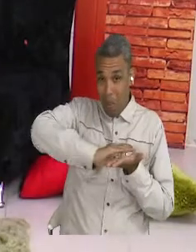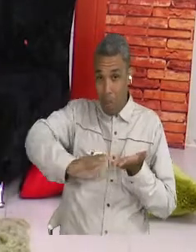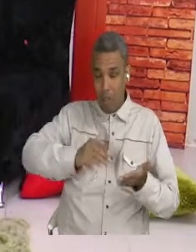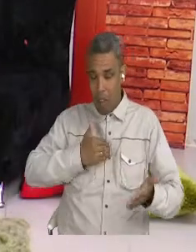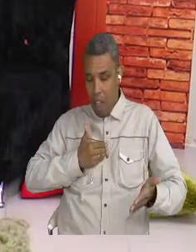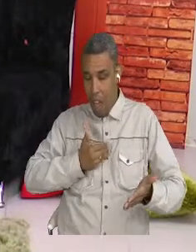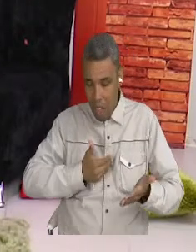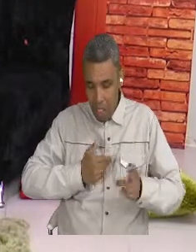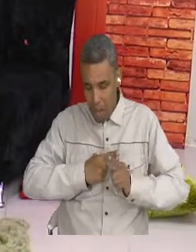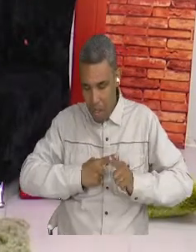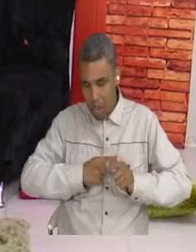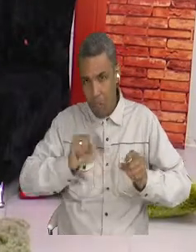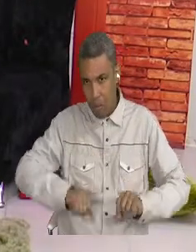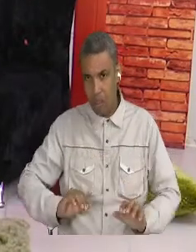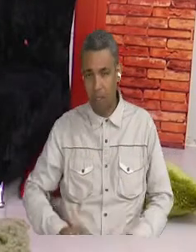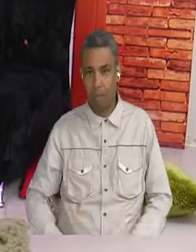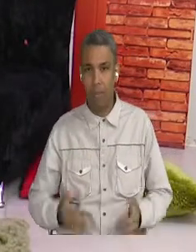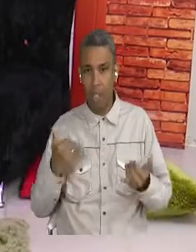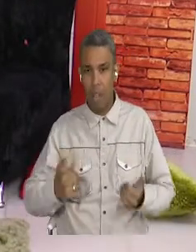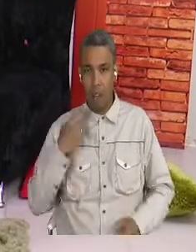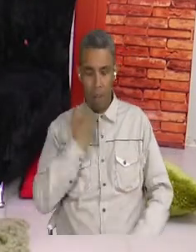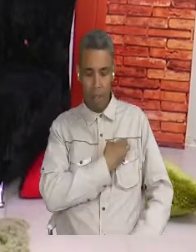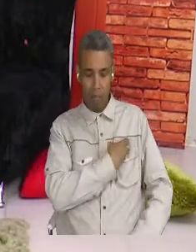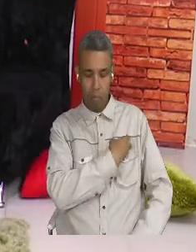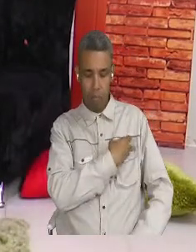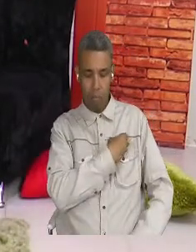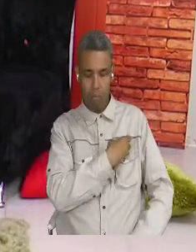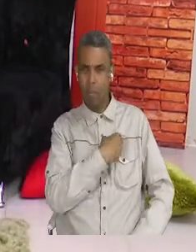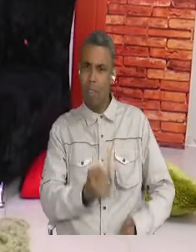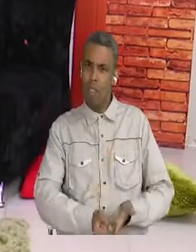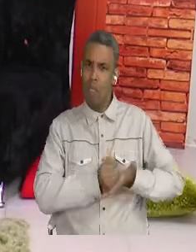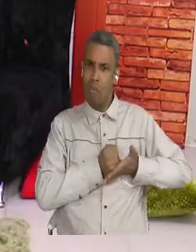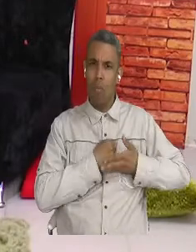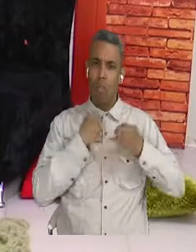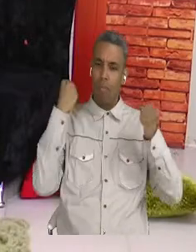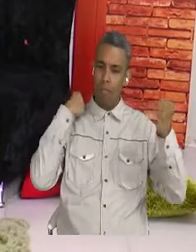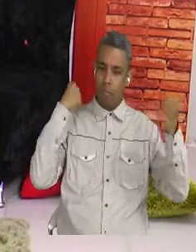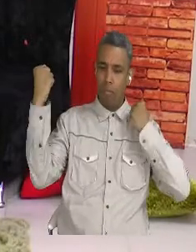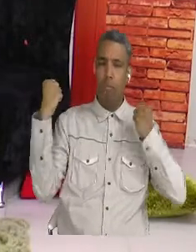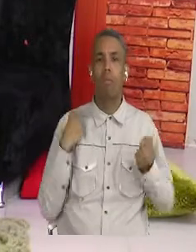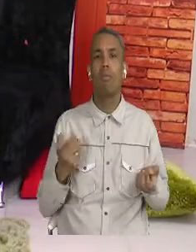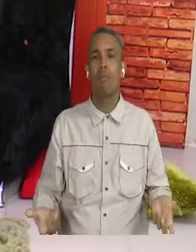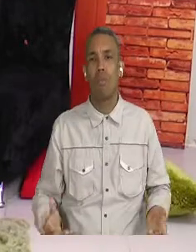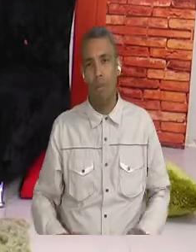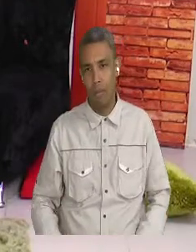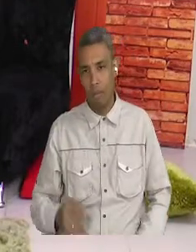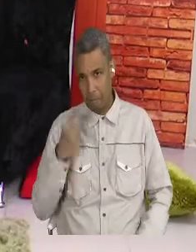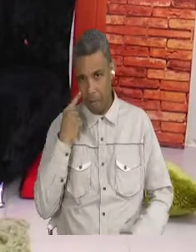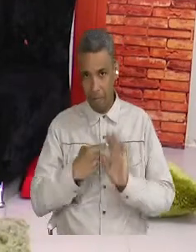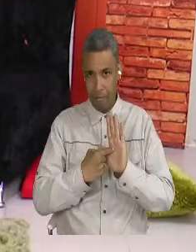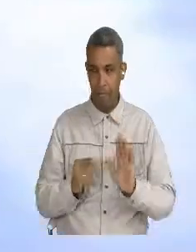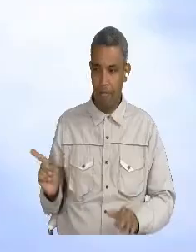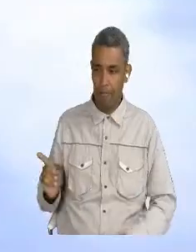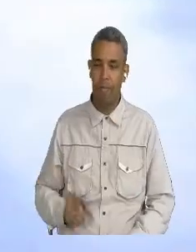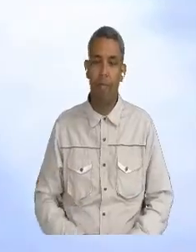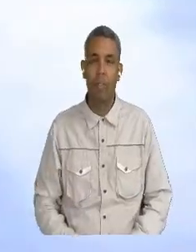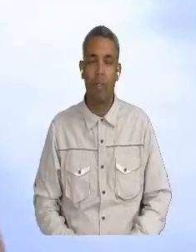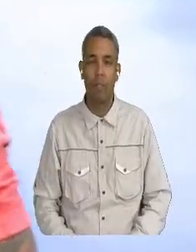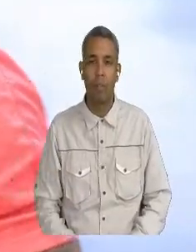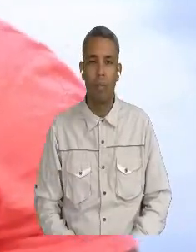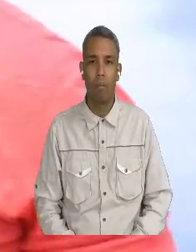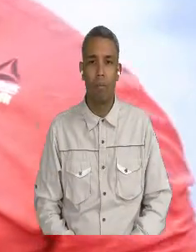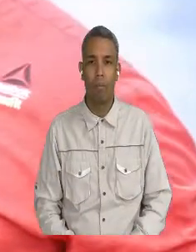con uno cardiovascular, prácticamente es el ejercicio nuevo de nosotros, que nos identifica, que son los burpees. Es un ejercicio